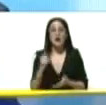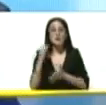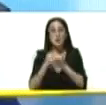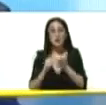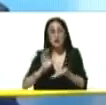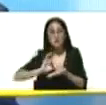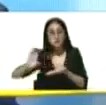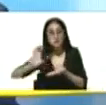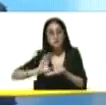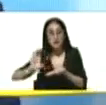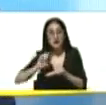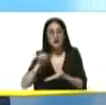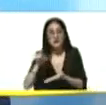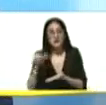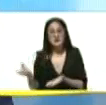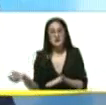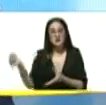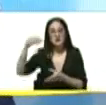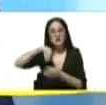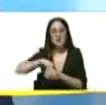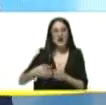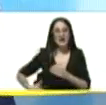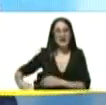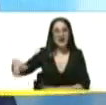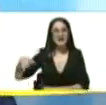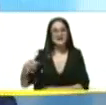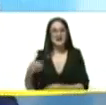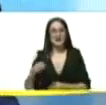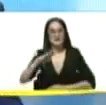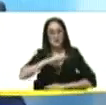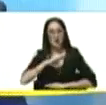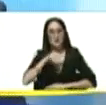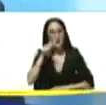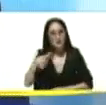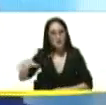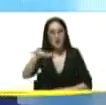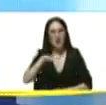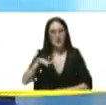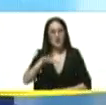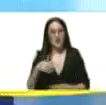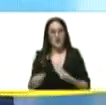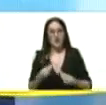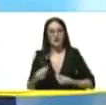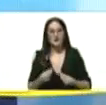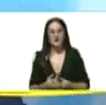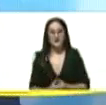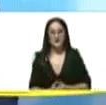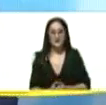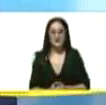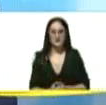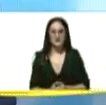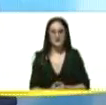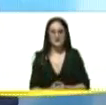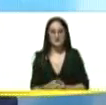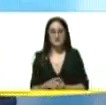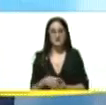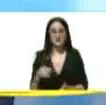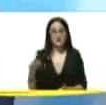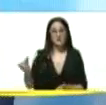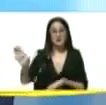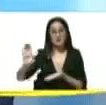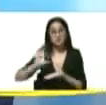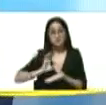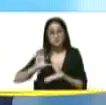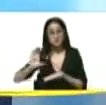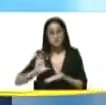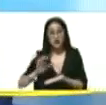grandes vías de captación de la riqueza que se crea en la sociedad. Y con la captación de esa riqueza, la